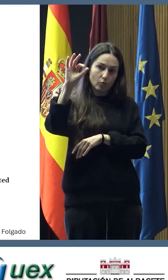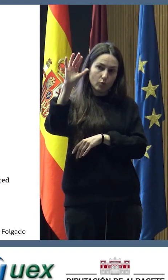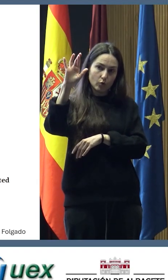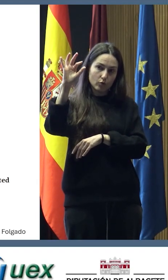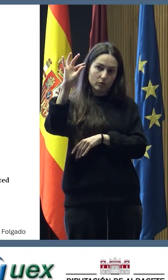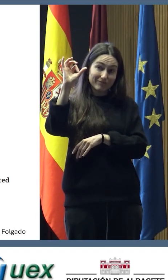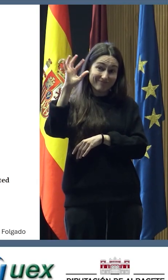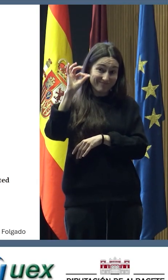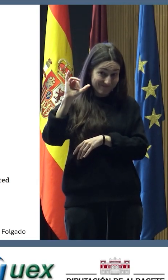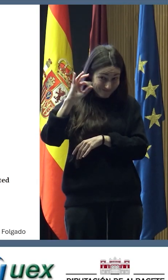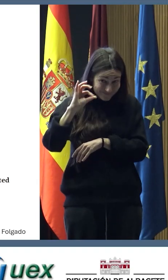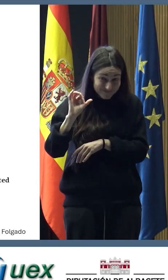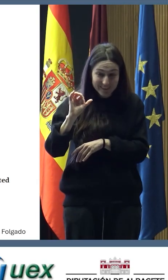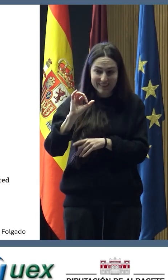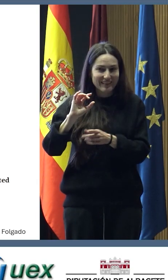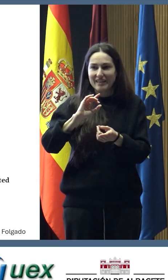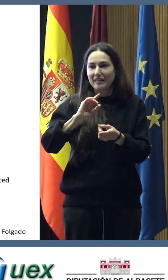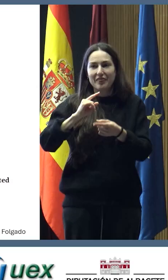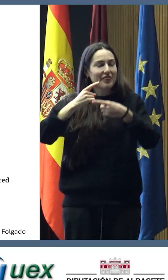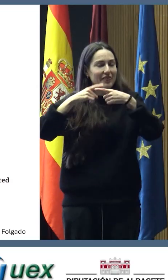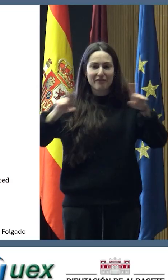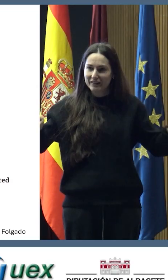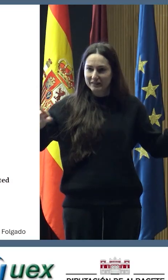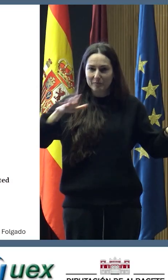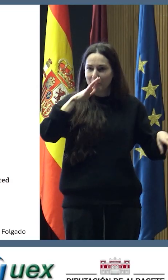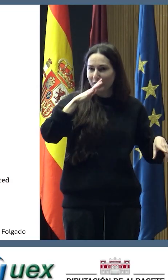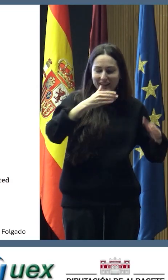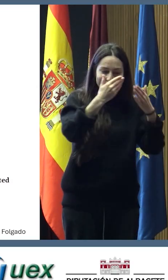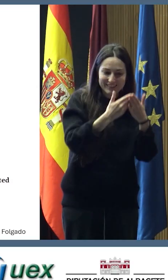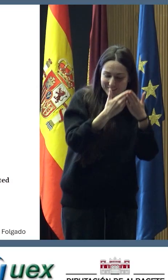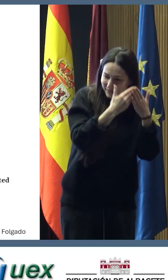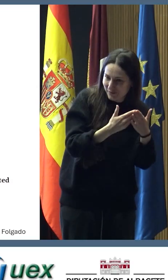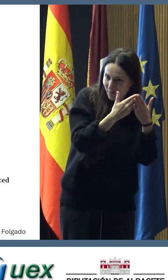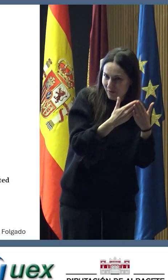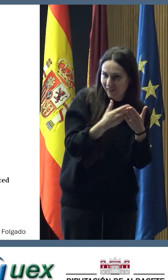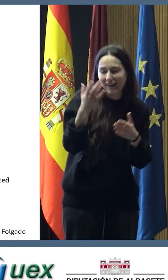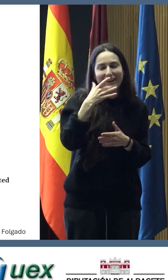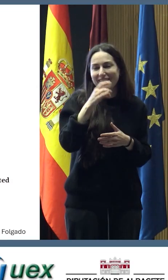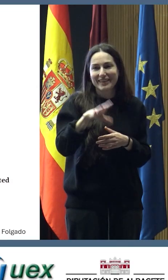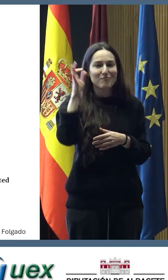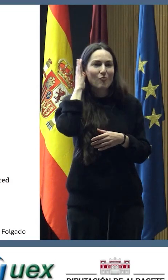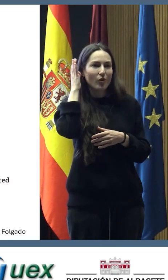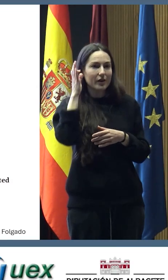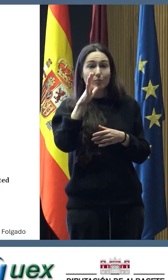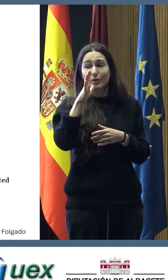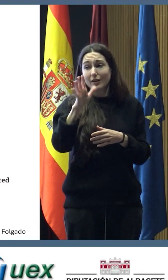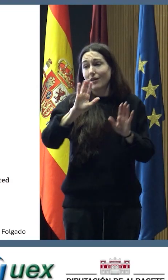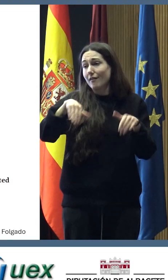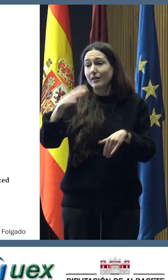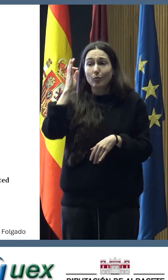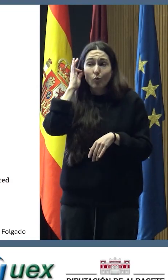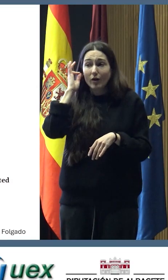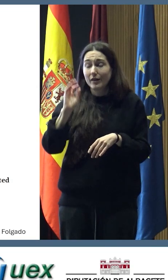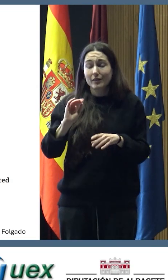contrario. Están los patrones, como son las mujeres las que más lo padecen, las que más